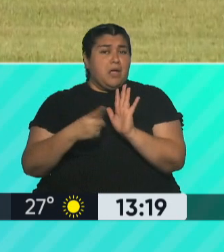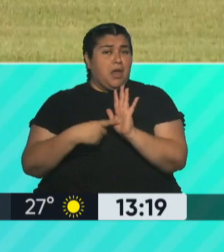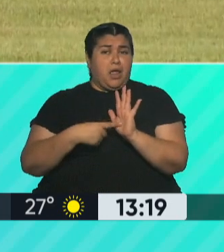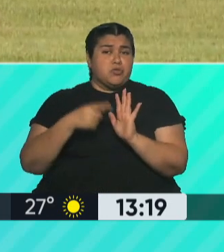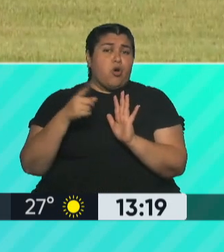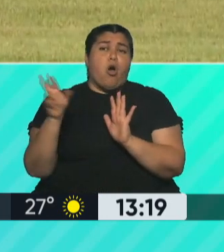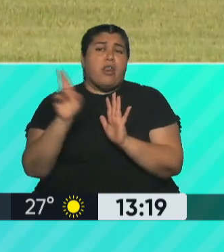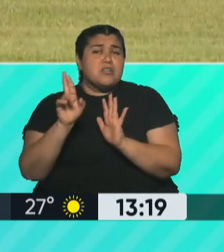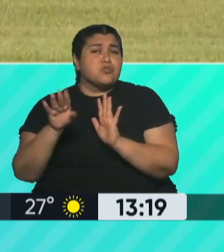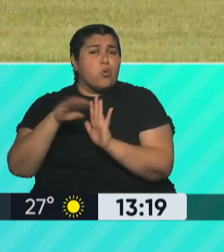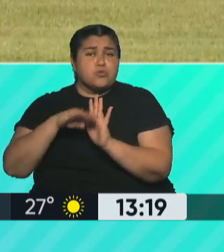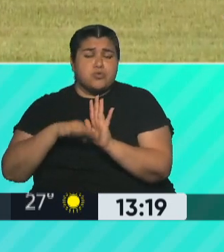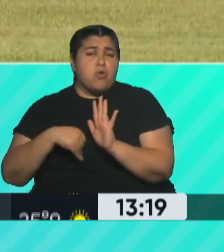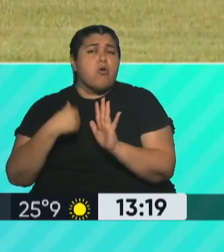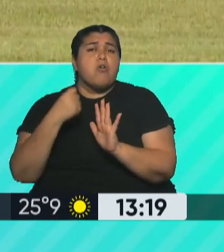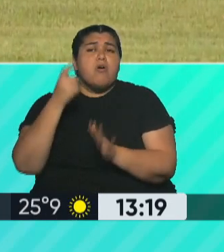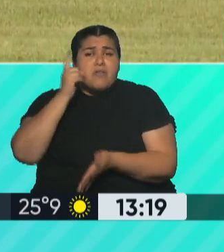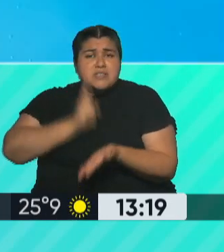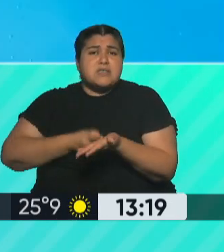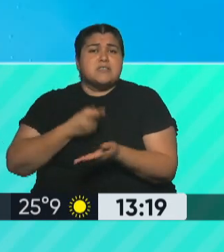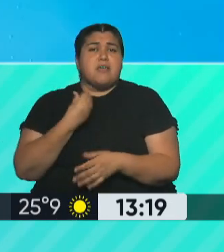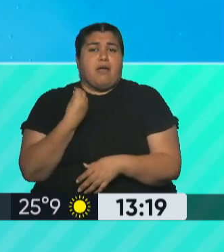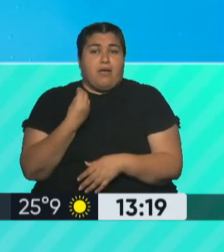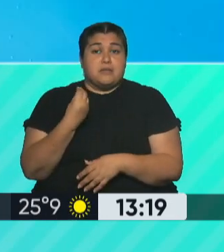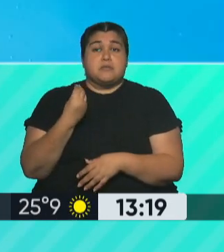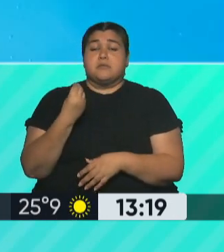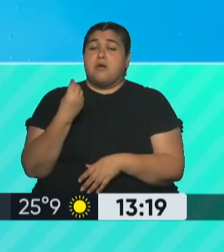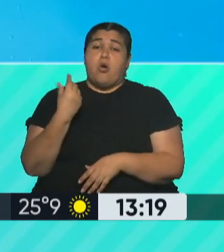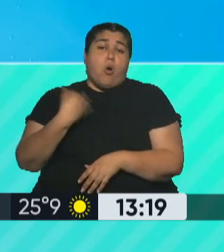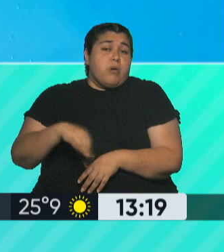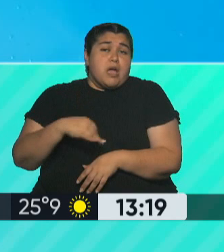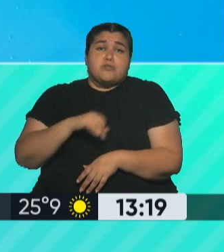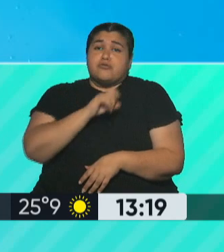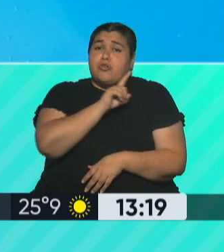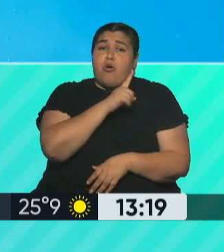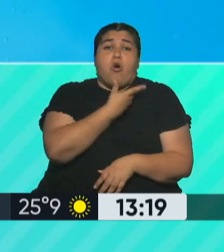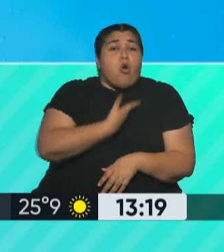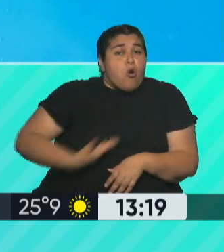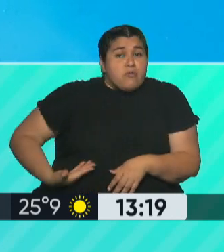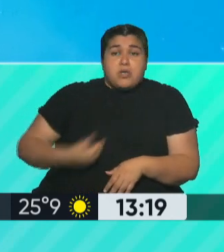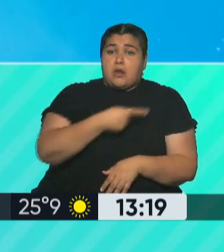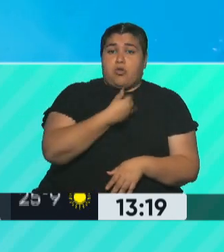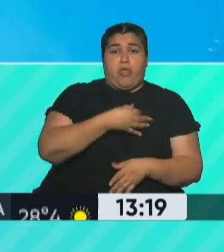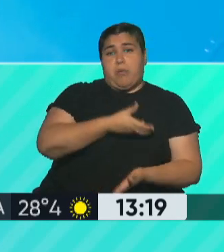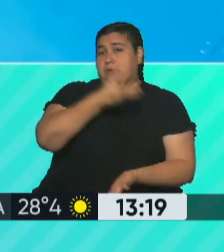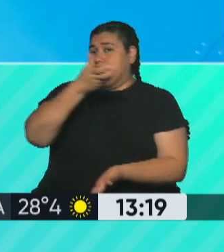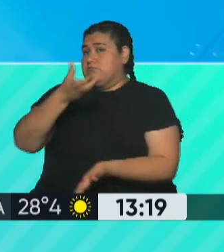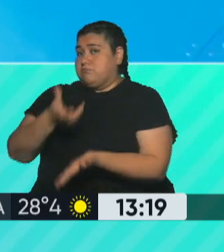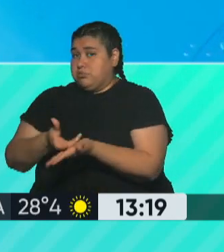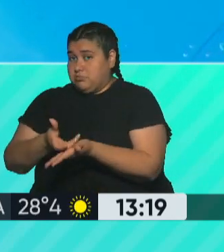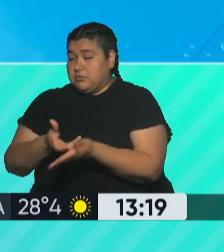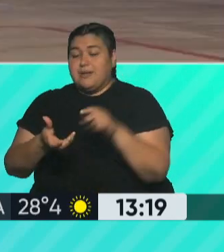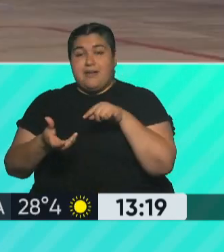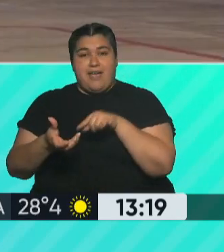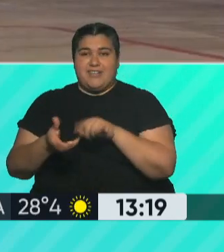resoluciones por las cual se establece el la obligación del estado de financiar aerolínea que eso caerían también claro claro